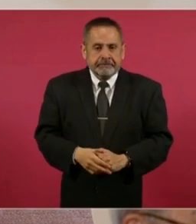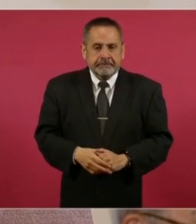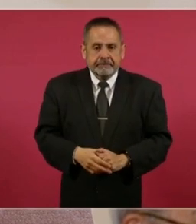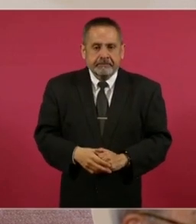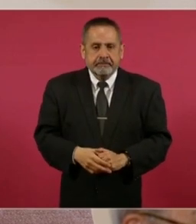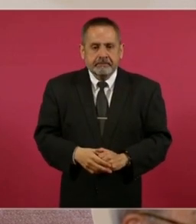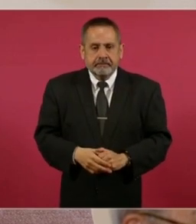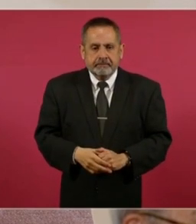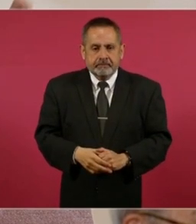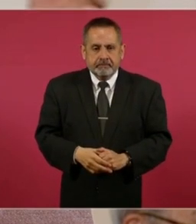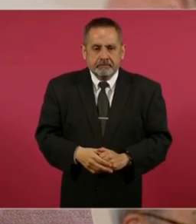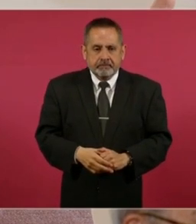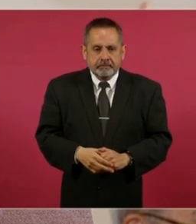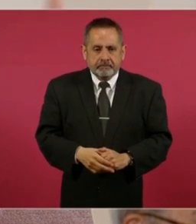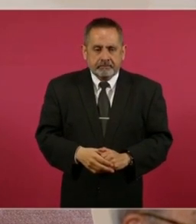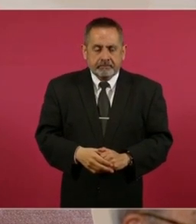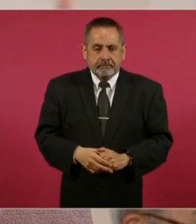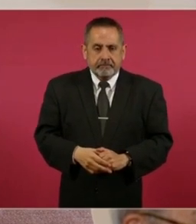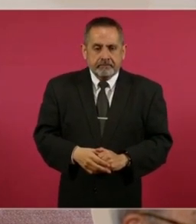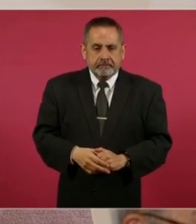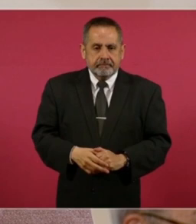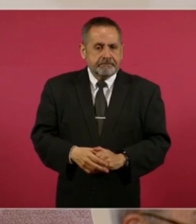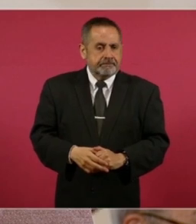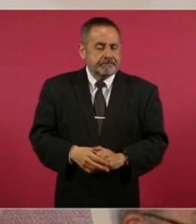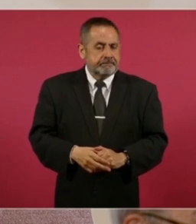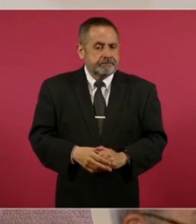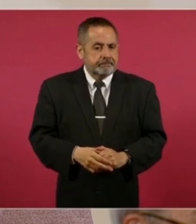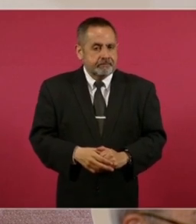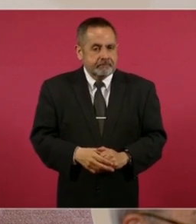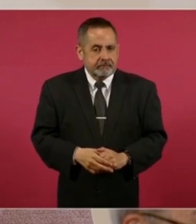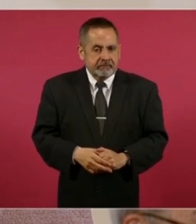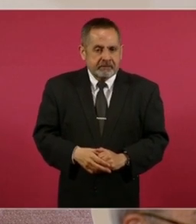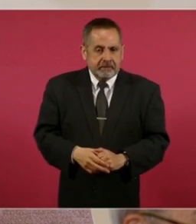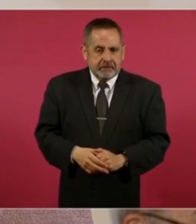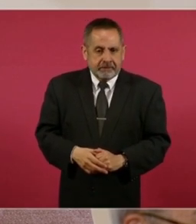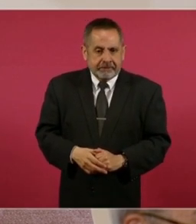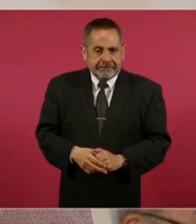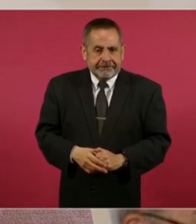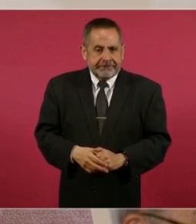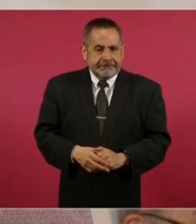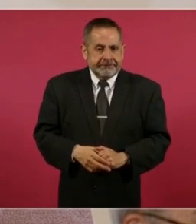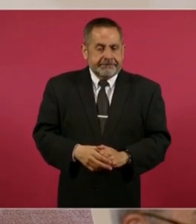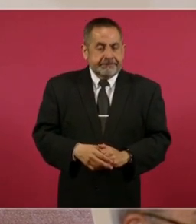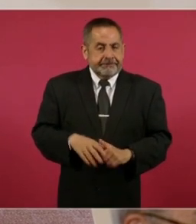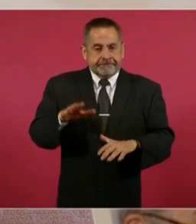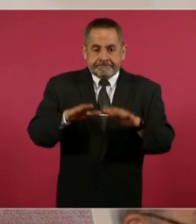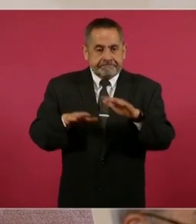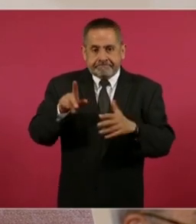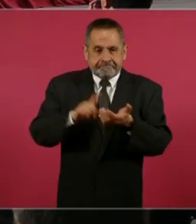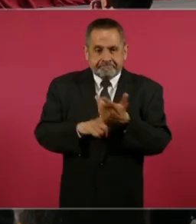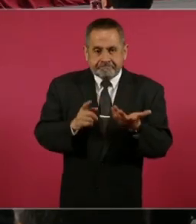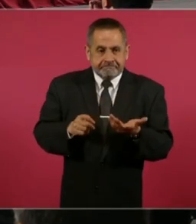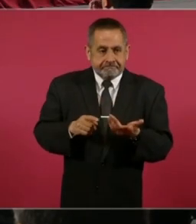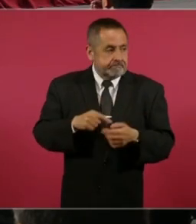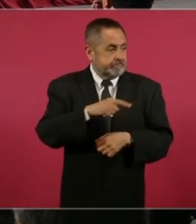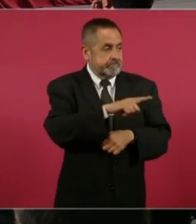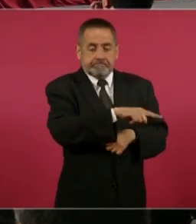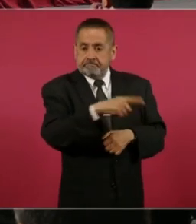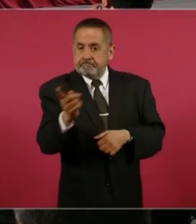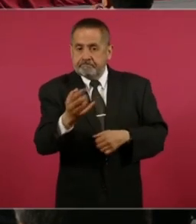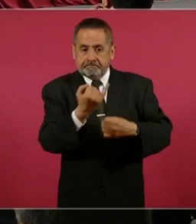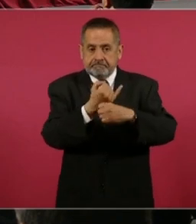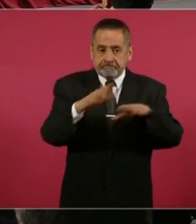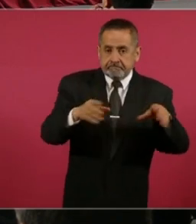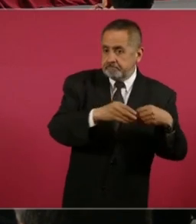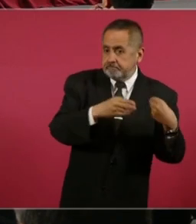repetir porque hay veces pues que no se cuenta con la